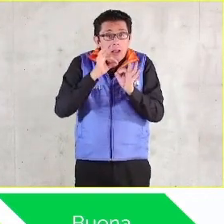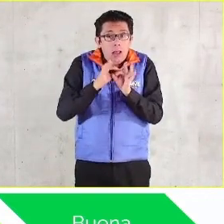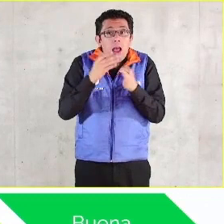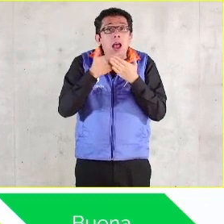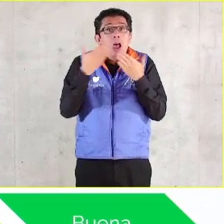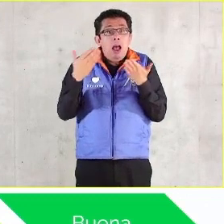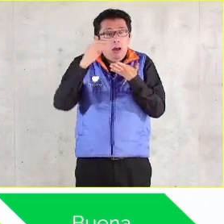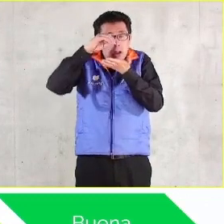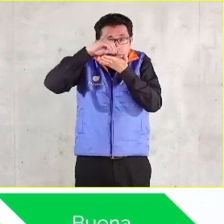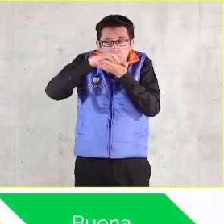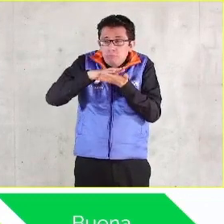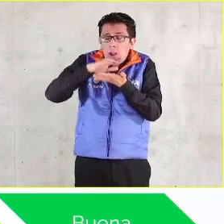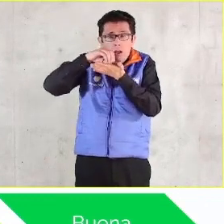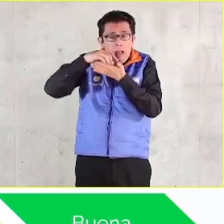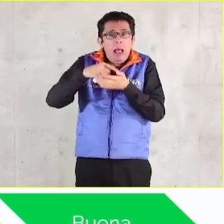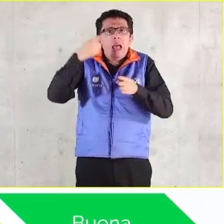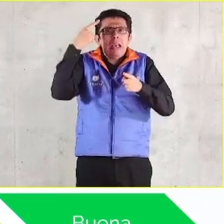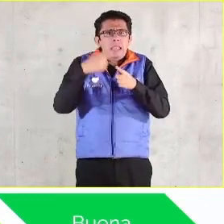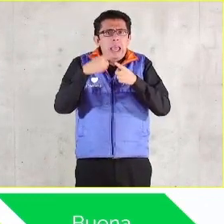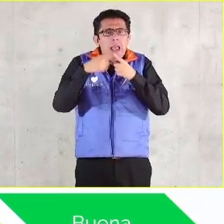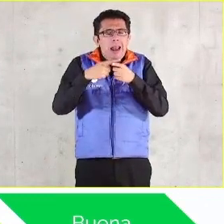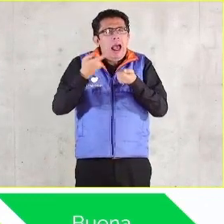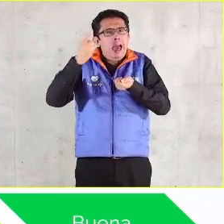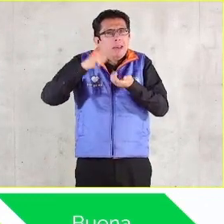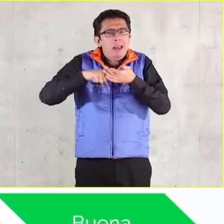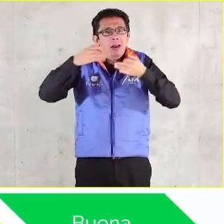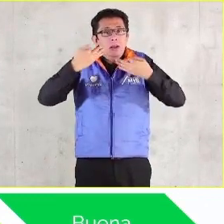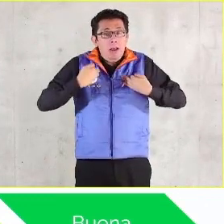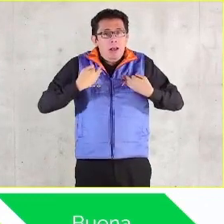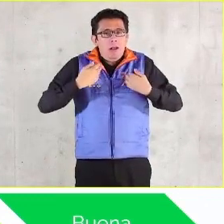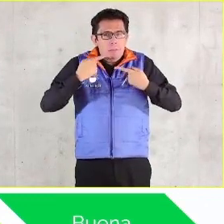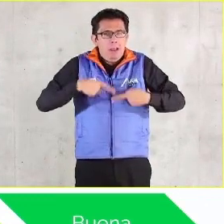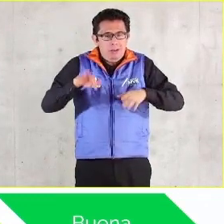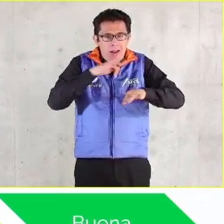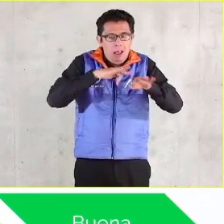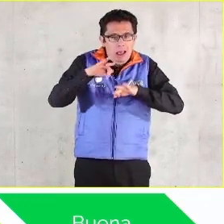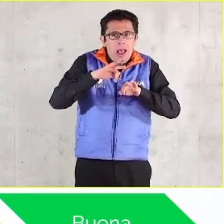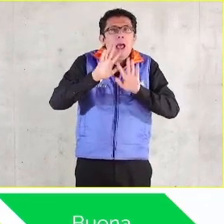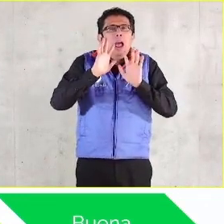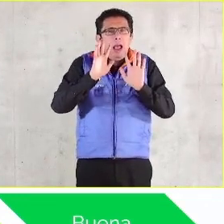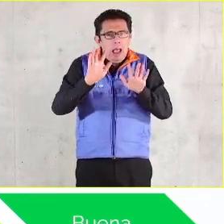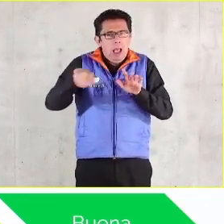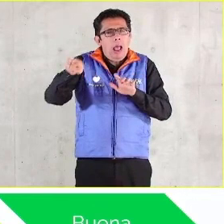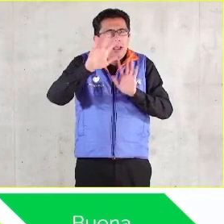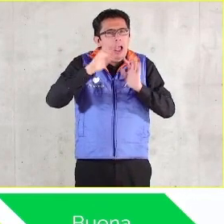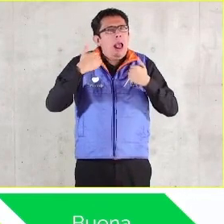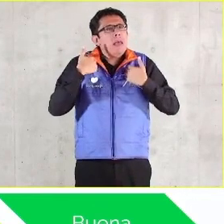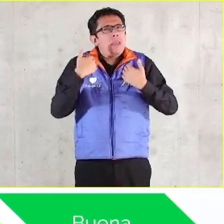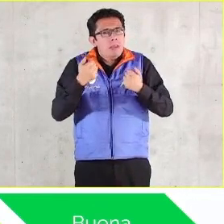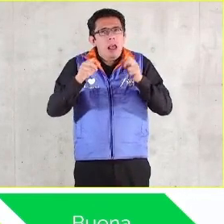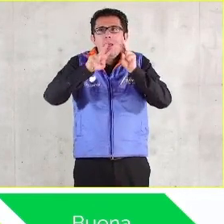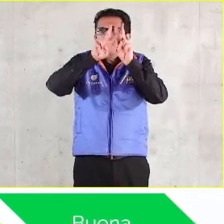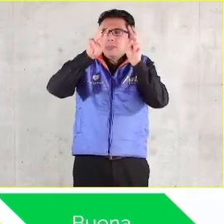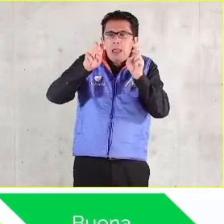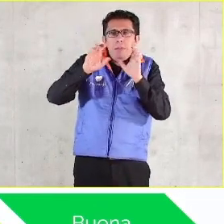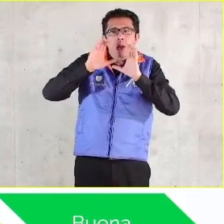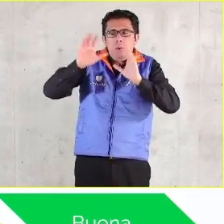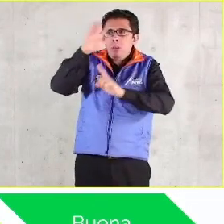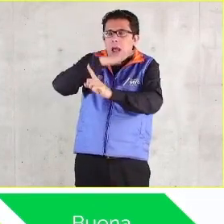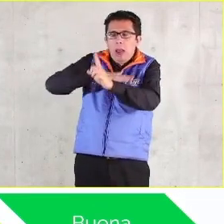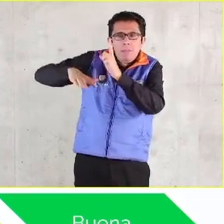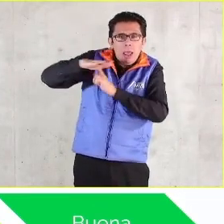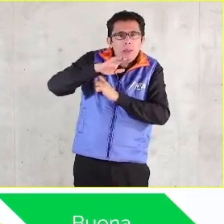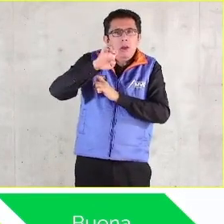son los empleados que ya comprenden nuestros valores, nuestros principios, si estamos en un tema ético o si estamos en un tema ambiental, que empiecen